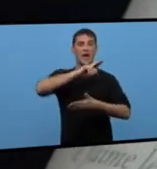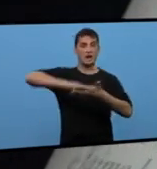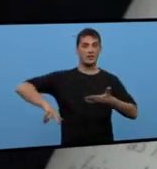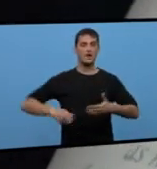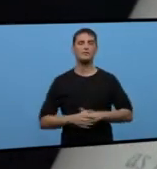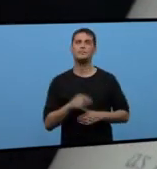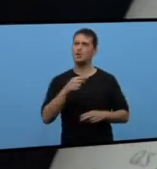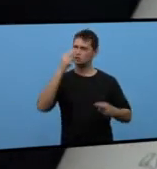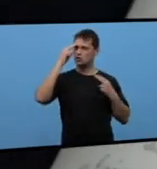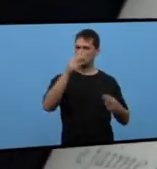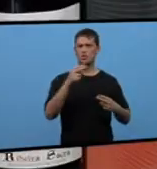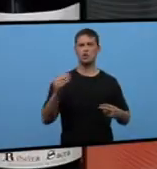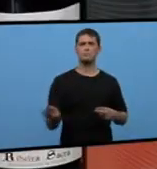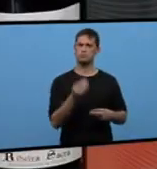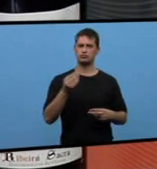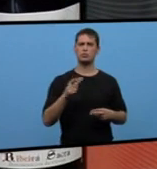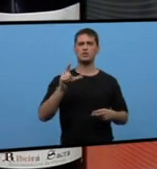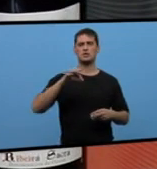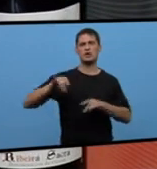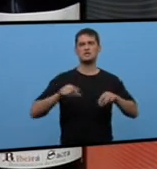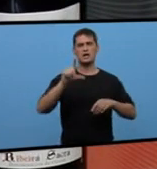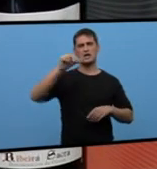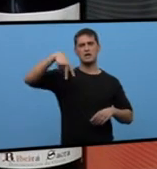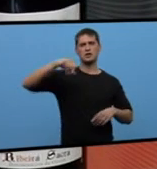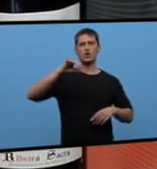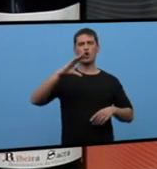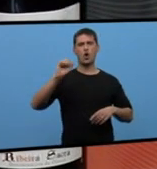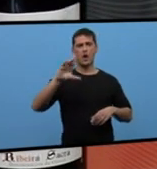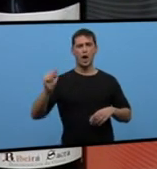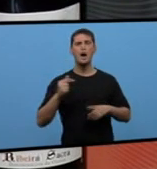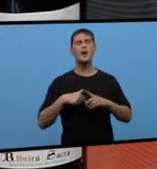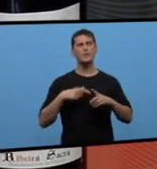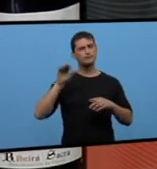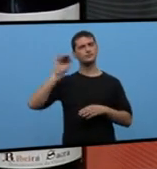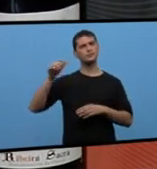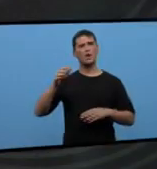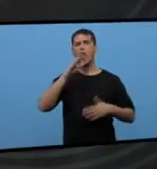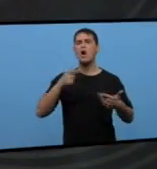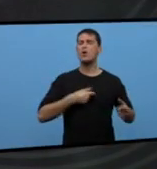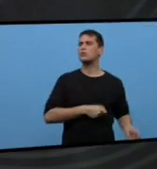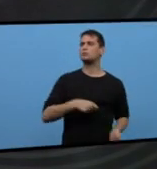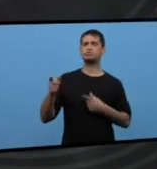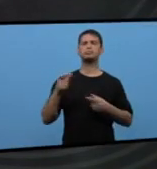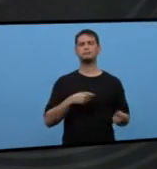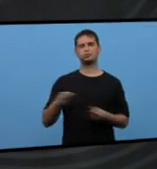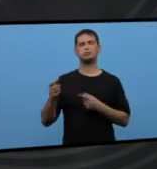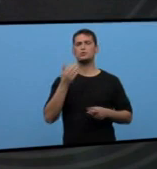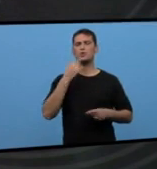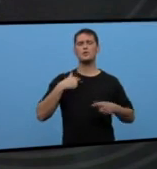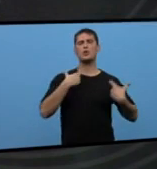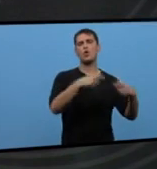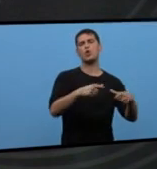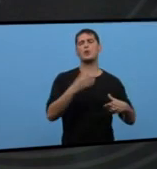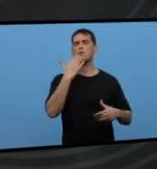Un recoñecemento dos viños de Terras de Líncora que traspasou mesmo fronteiras. Actualmente, a adega exporta os seus viños a distintas comunidades de España,